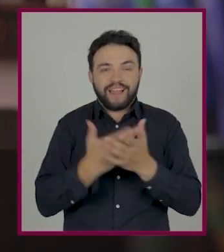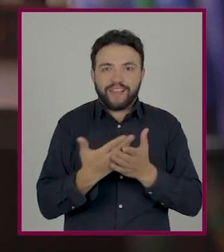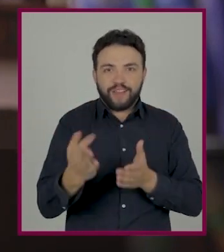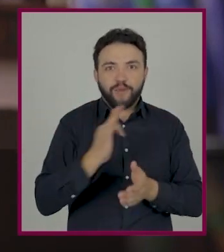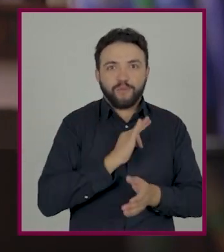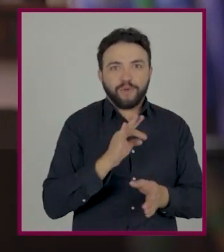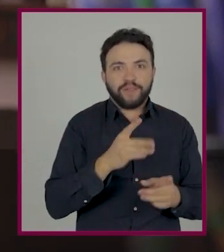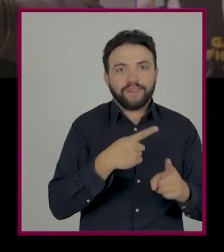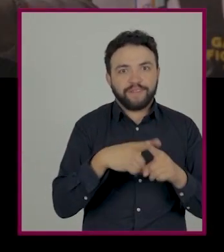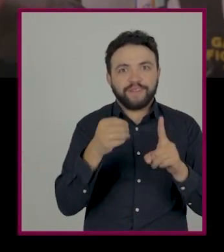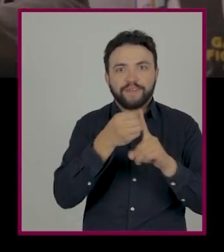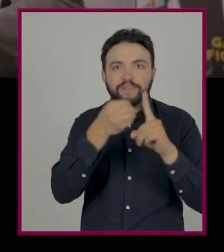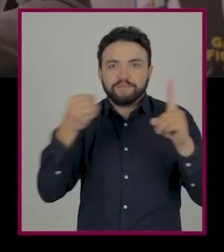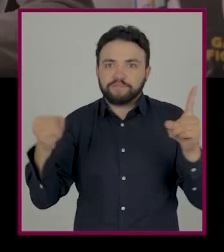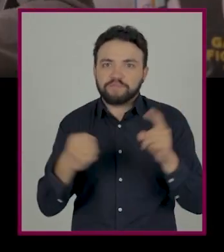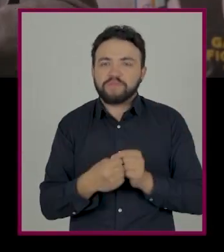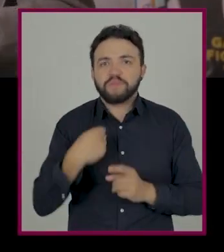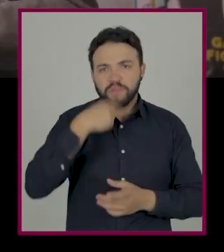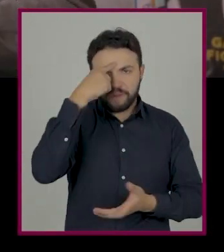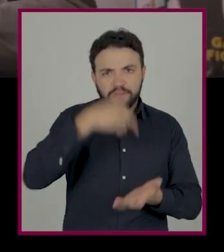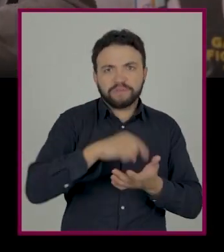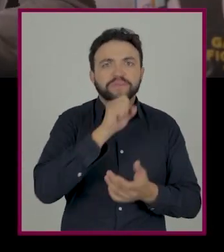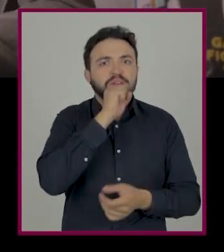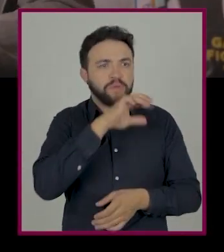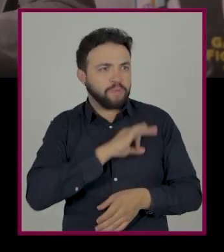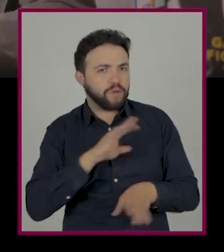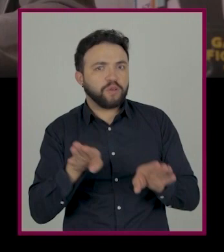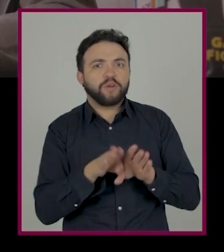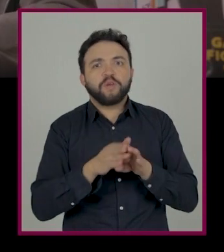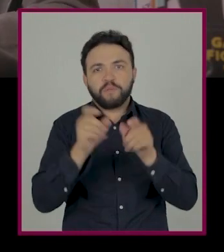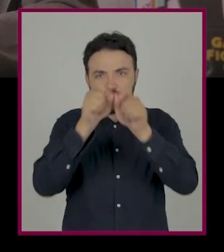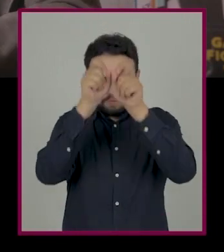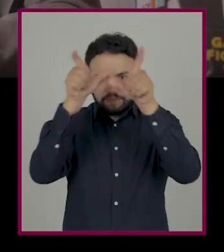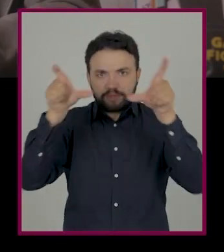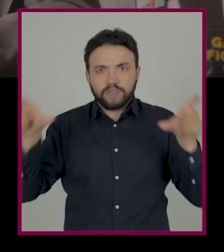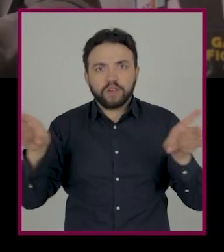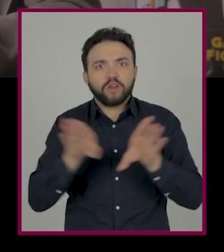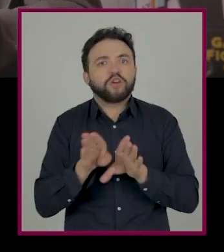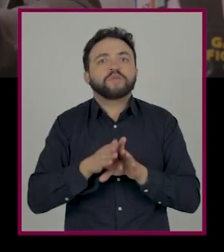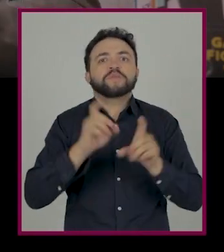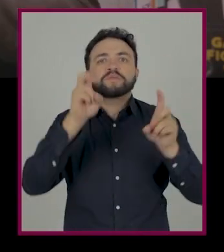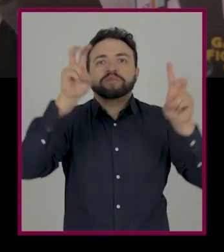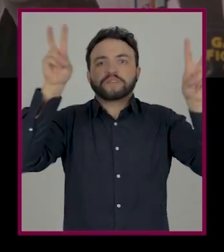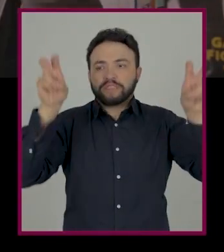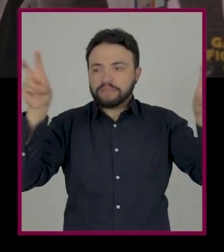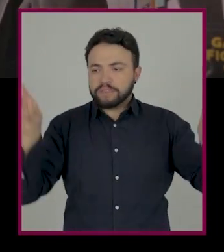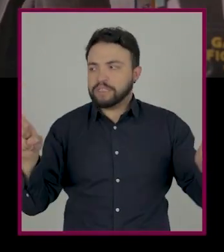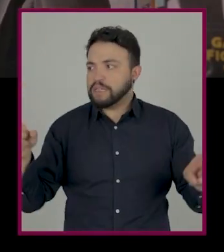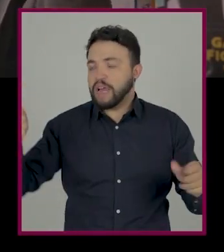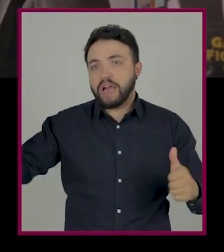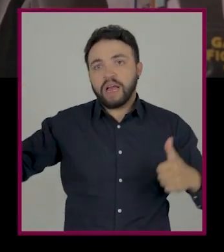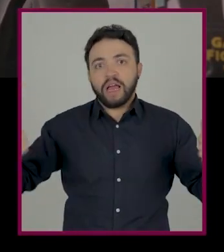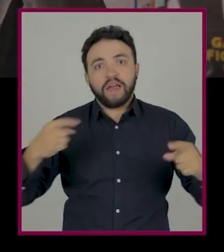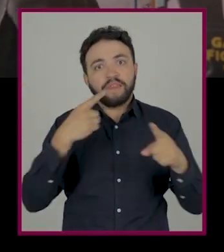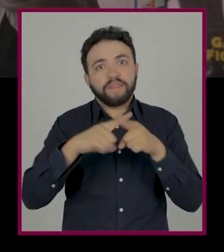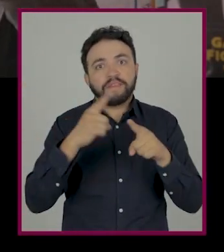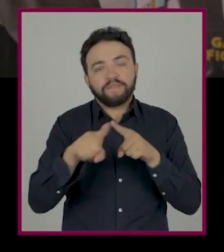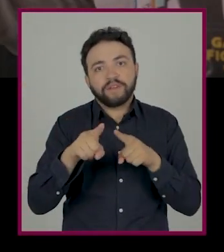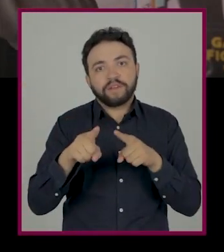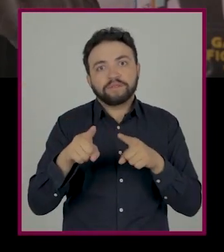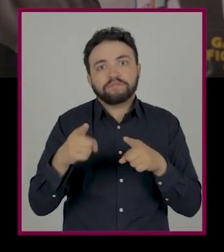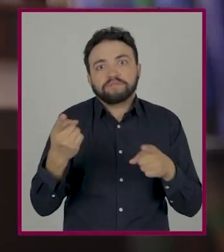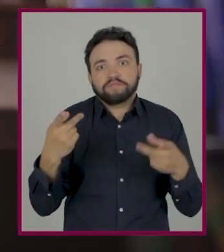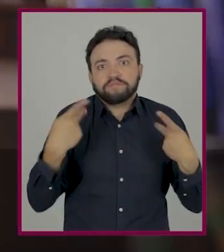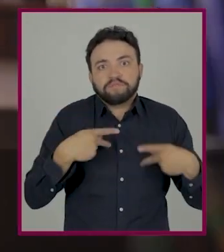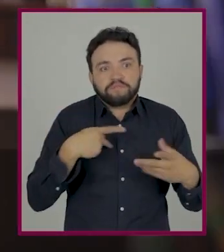otras clasificaciones. Pues creo que basado en este también podría ser un esquema, pero que hable del tipo de textos que tenían